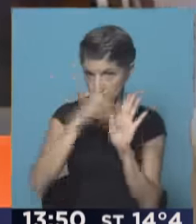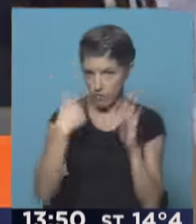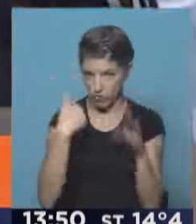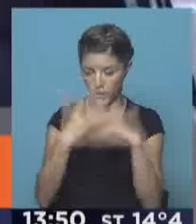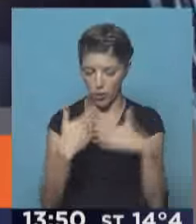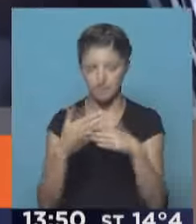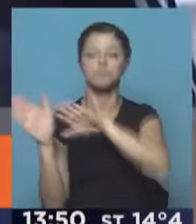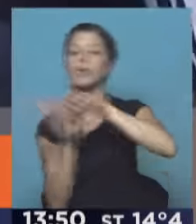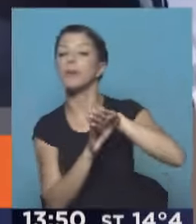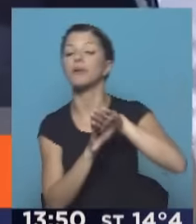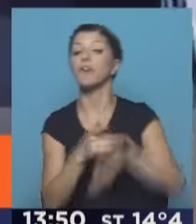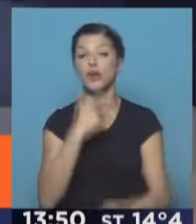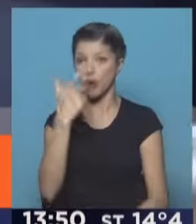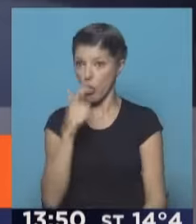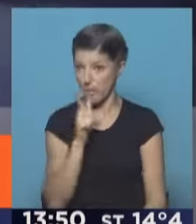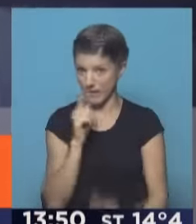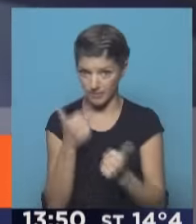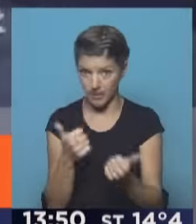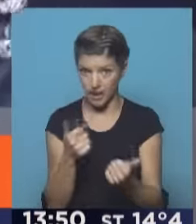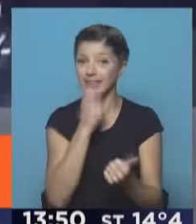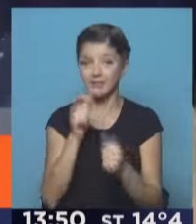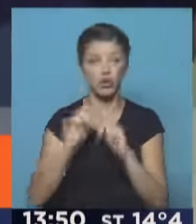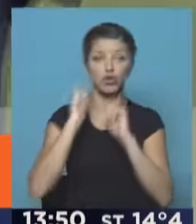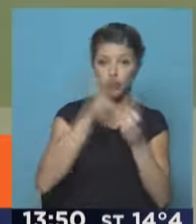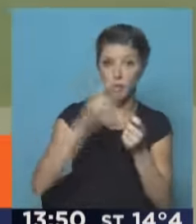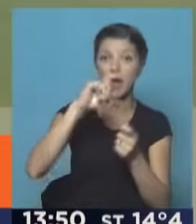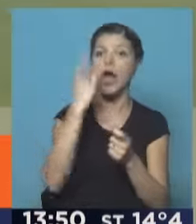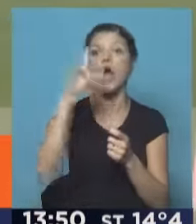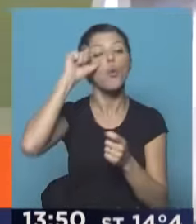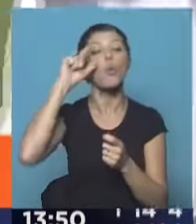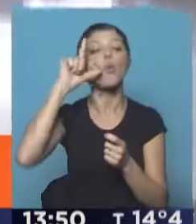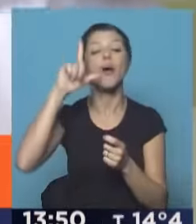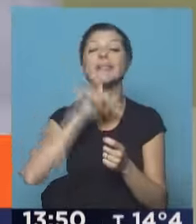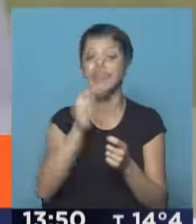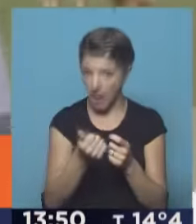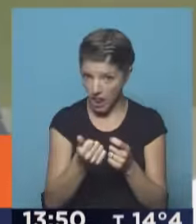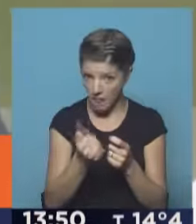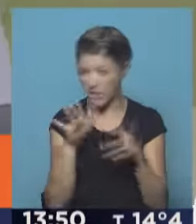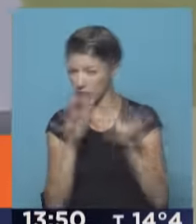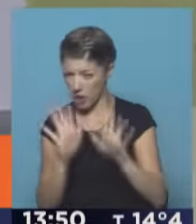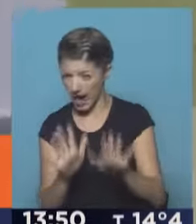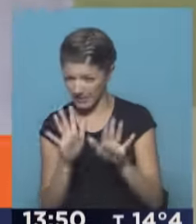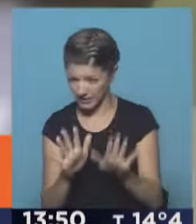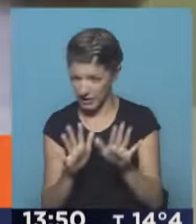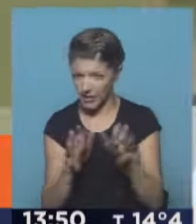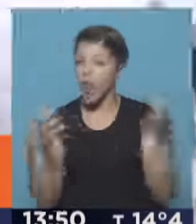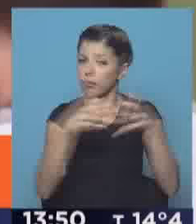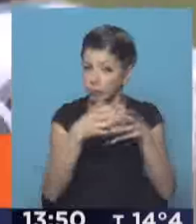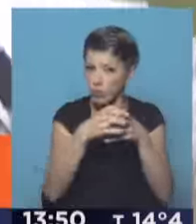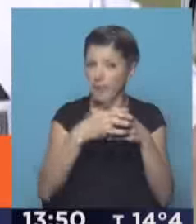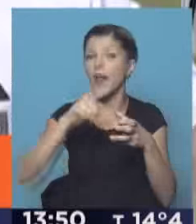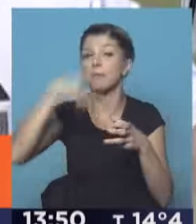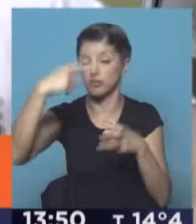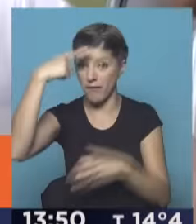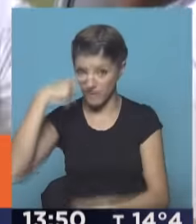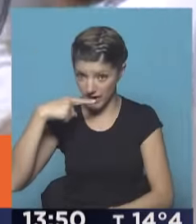después, Rojo creo que está bien, si no, ingresaría Cuesta en su lugar, más o menos por ahí andaría el equipo para la gran final de New